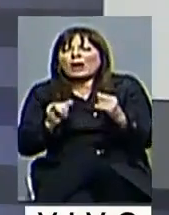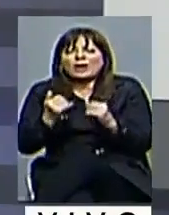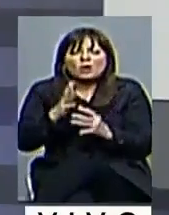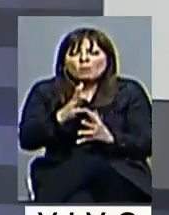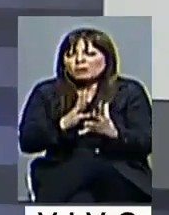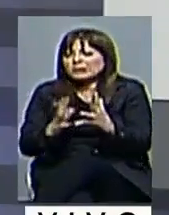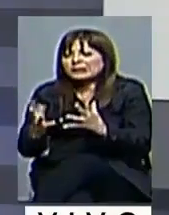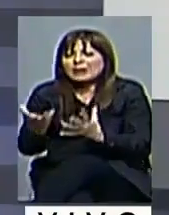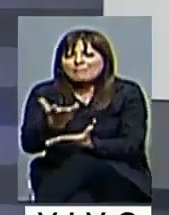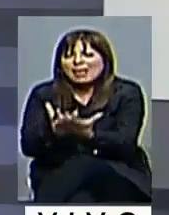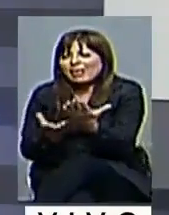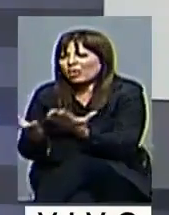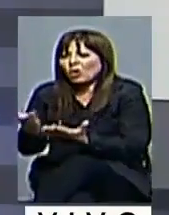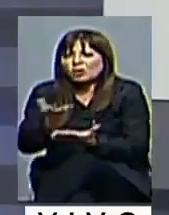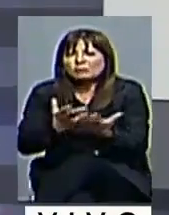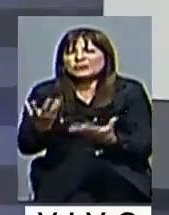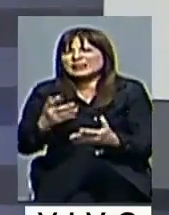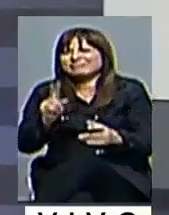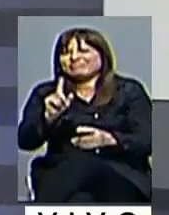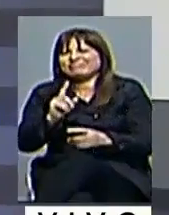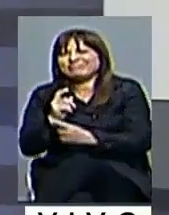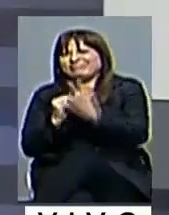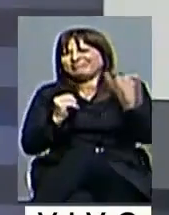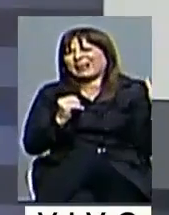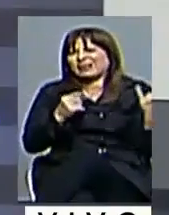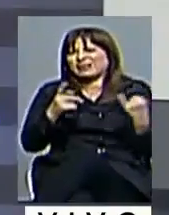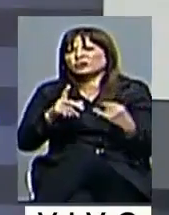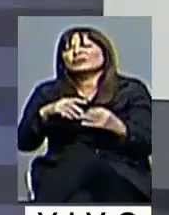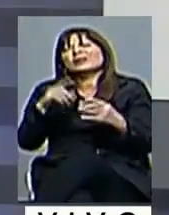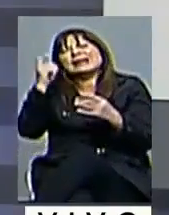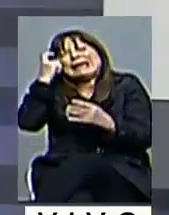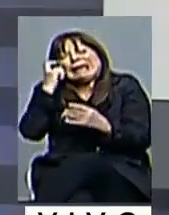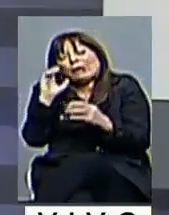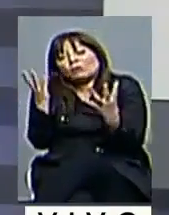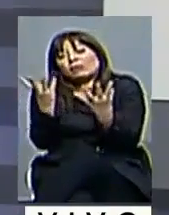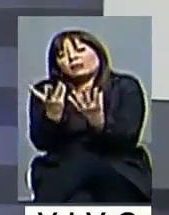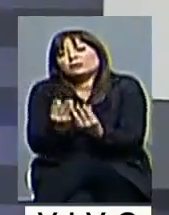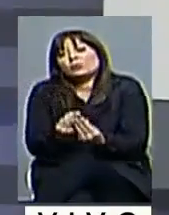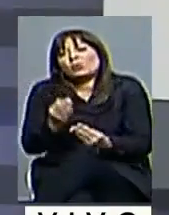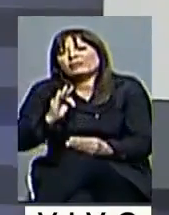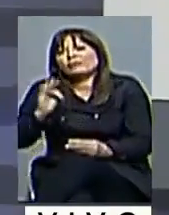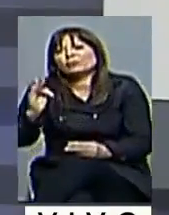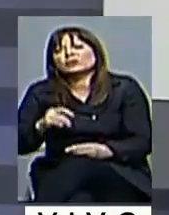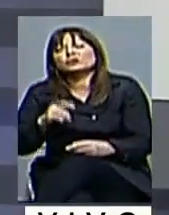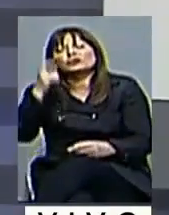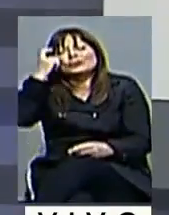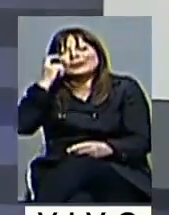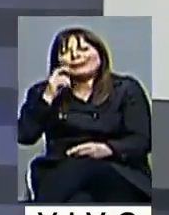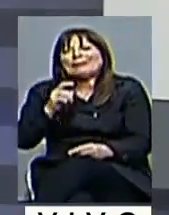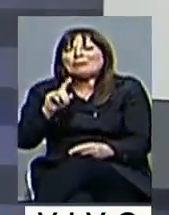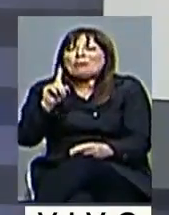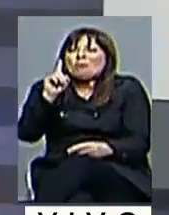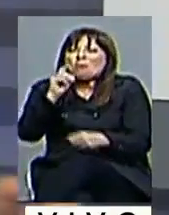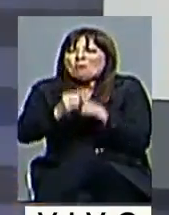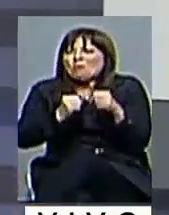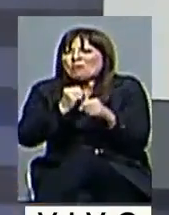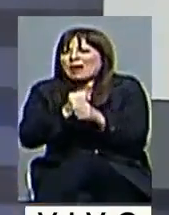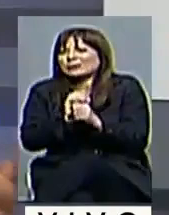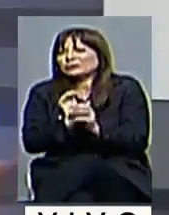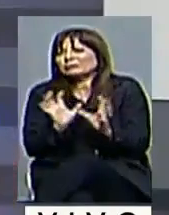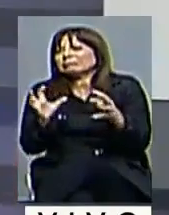ese rol. Yo tengo la impresión que eso se va a ir dilucidando. Yo no le doy menos de un año a esta